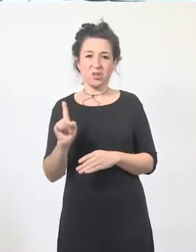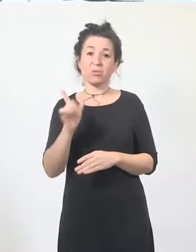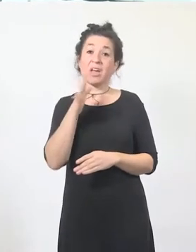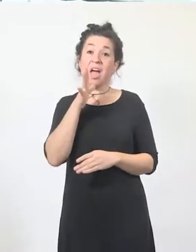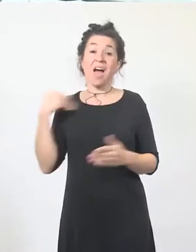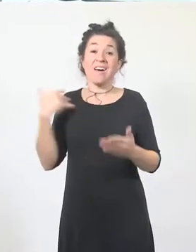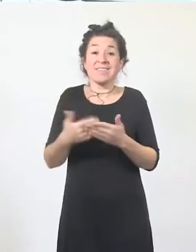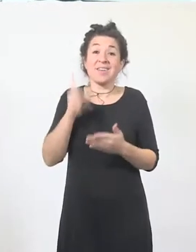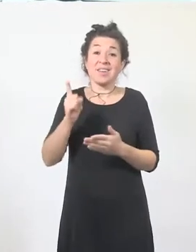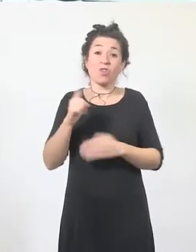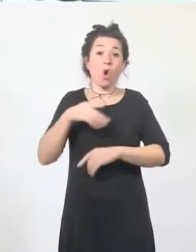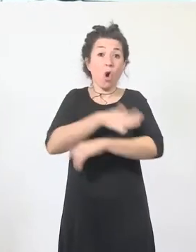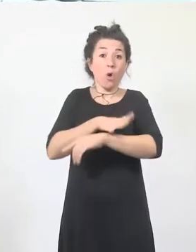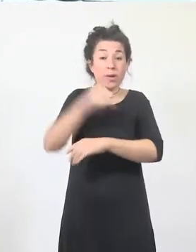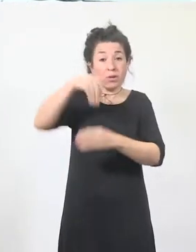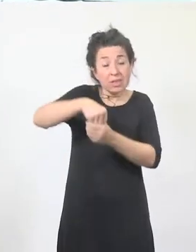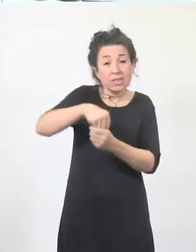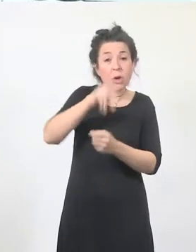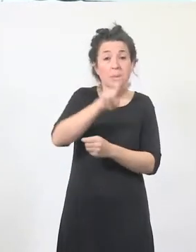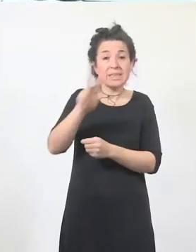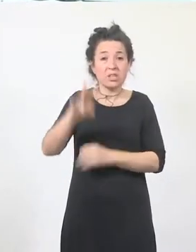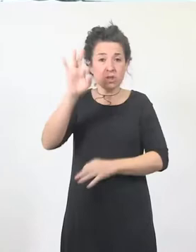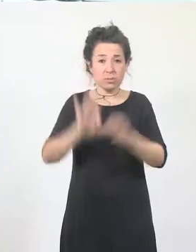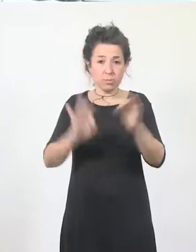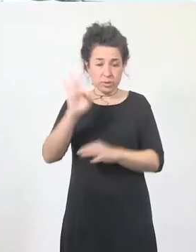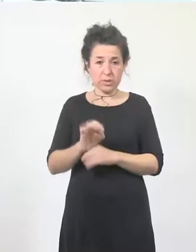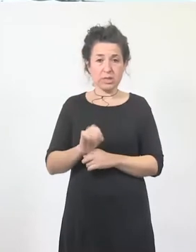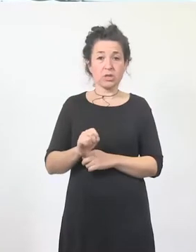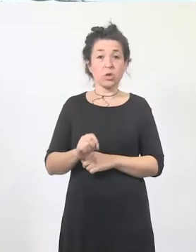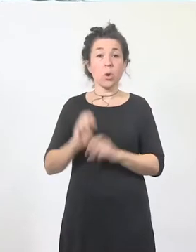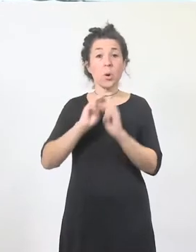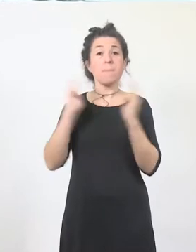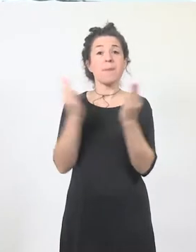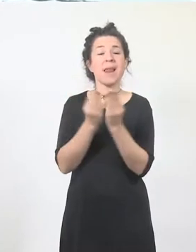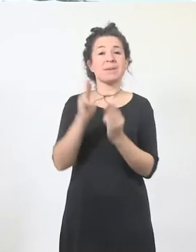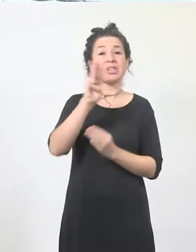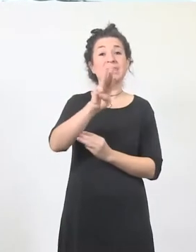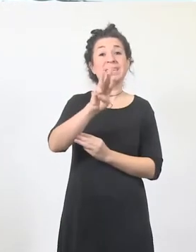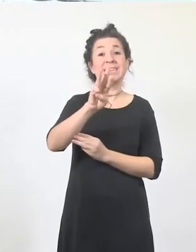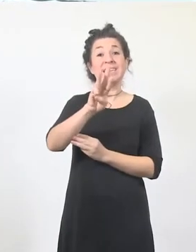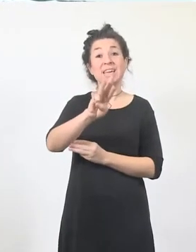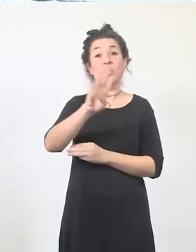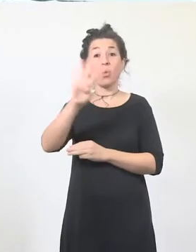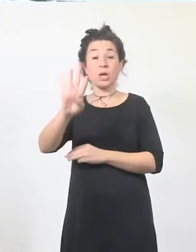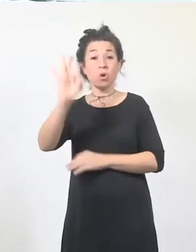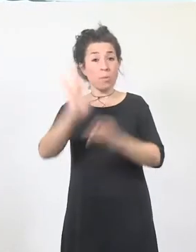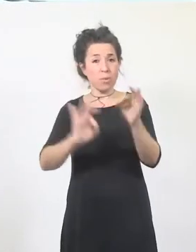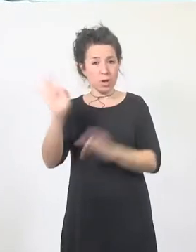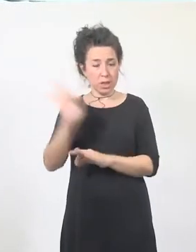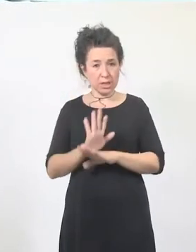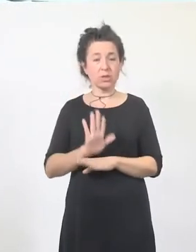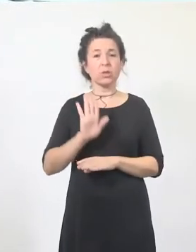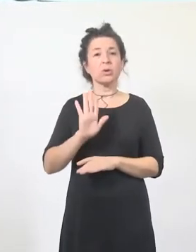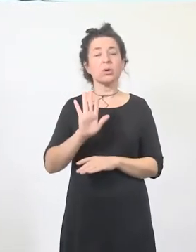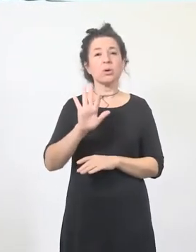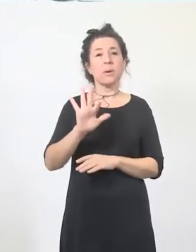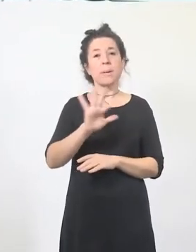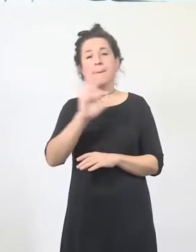el 22% en el gobierno, tenemos el 34% en el parlamento, y tenemos